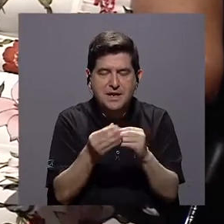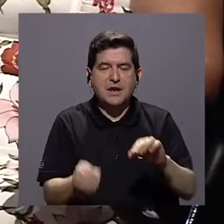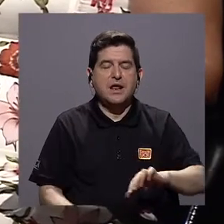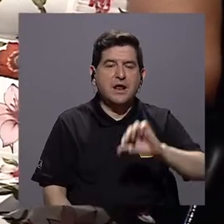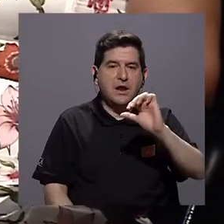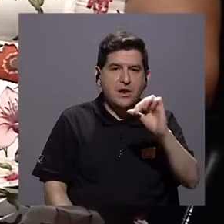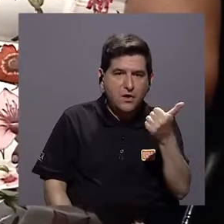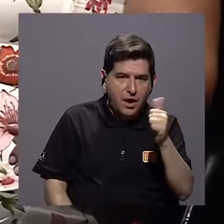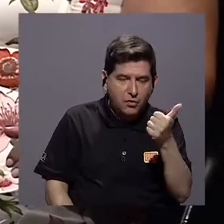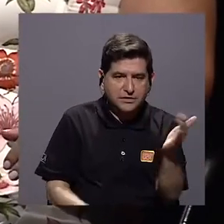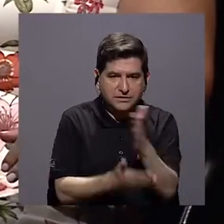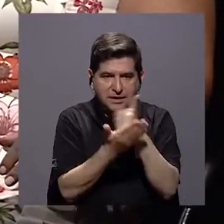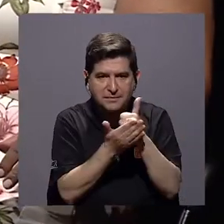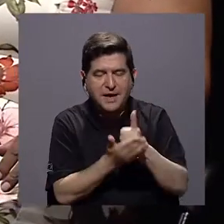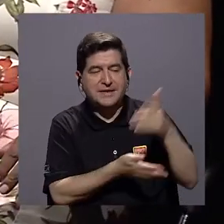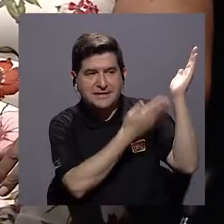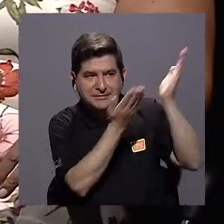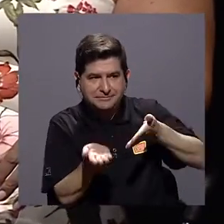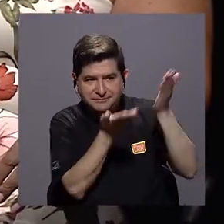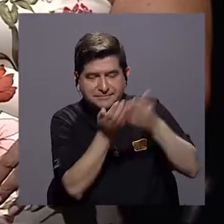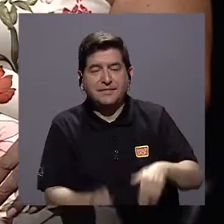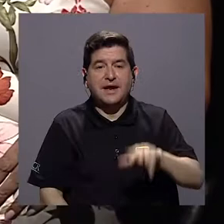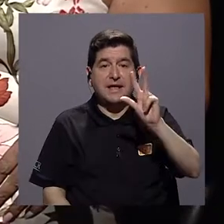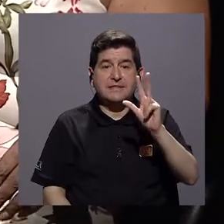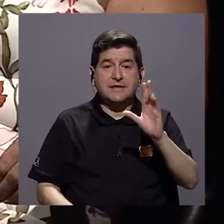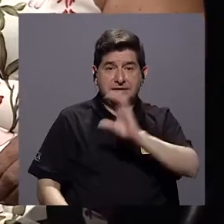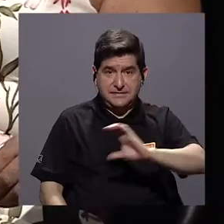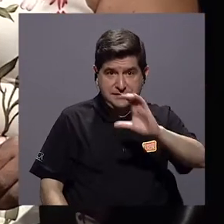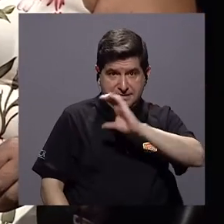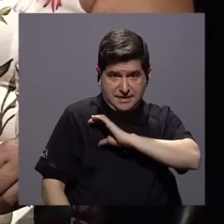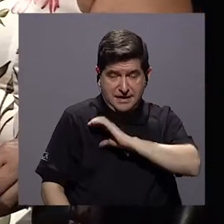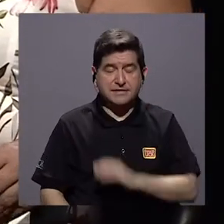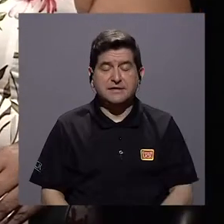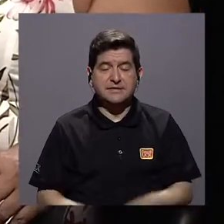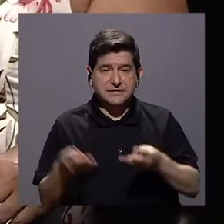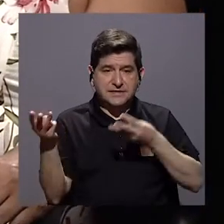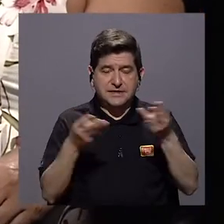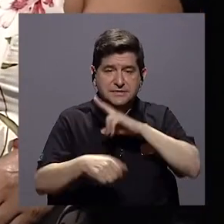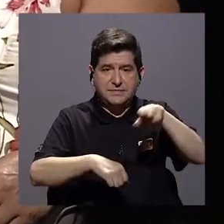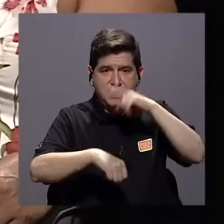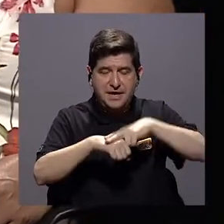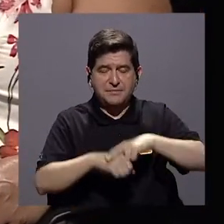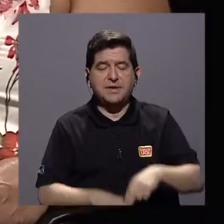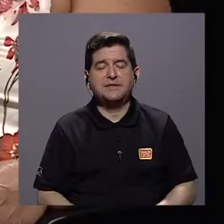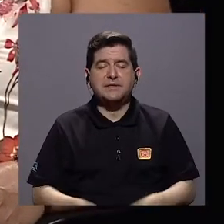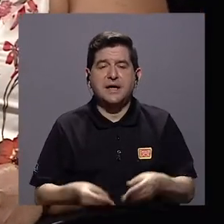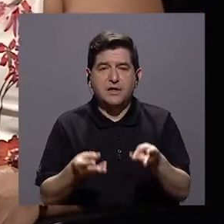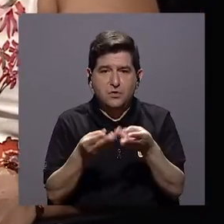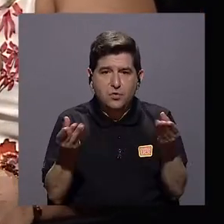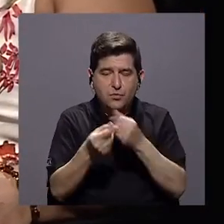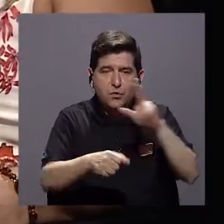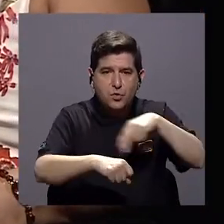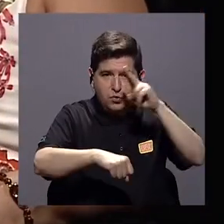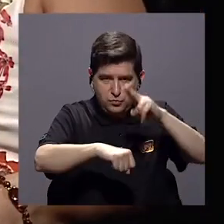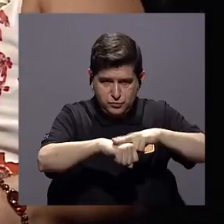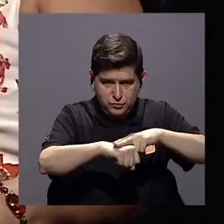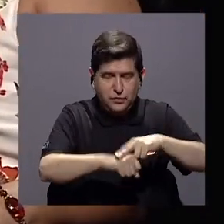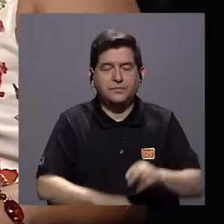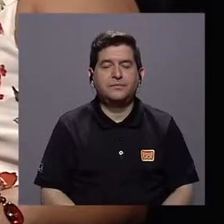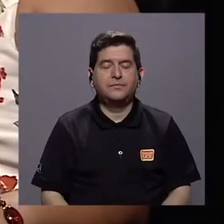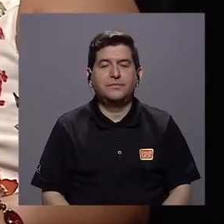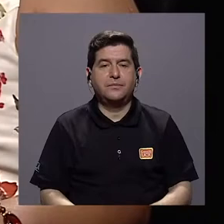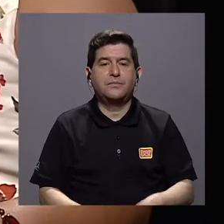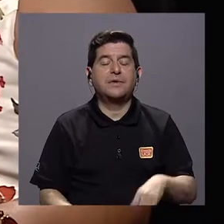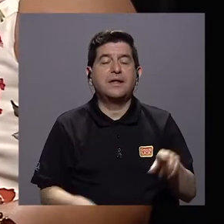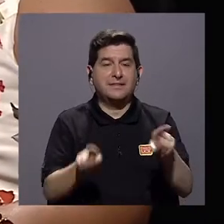Uh-huh. Ahora, hay tres actores que son los que abastecen el mercado nacional. Uh-huh. La producción nacional,